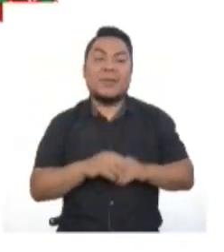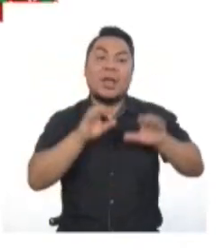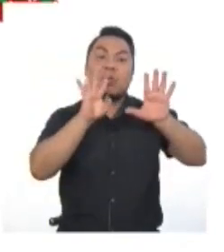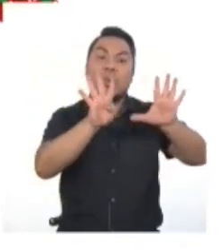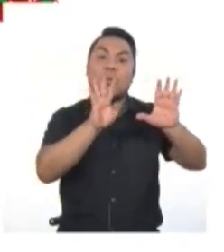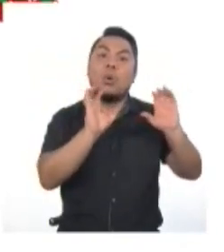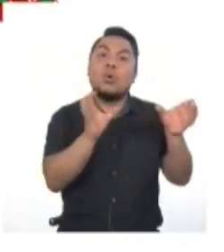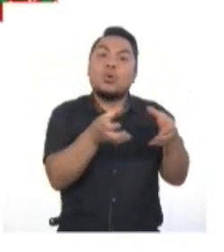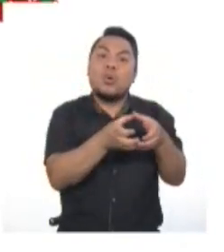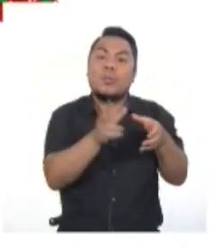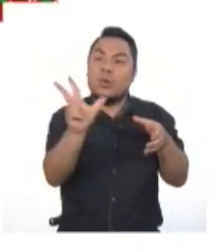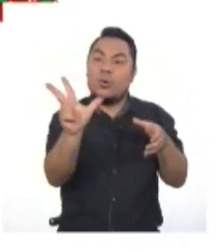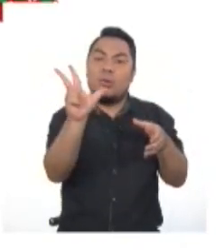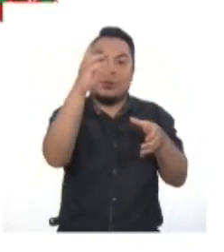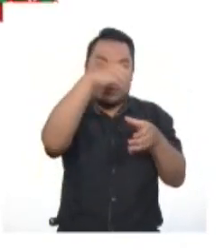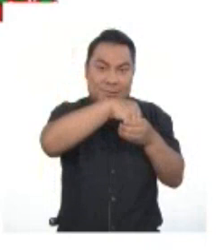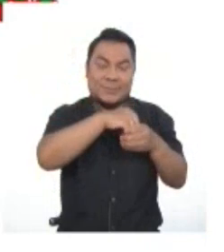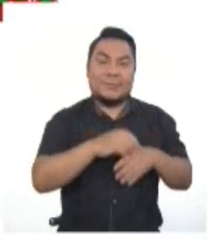9 grupos,